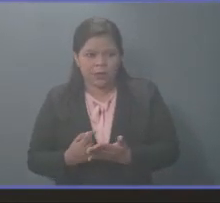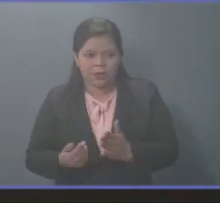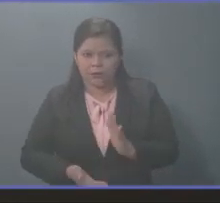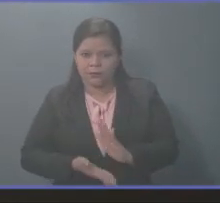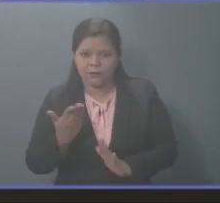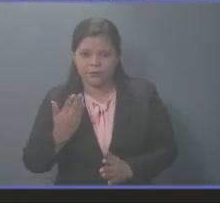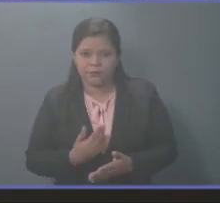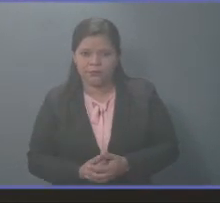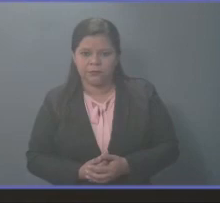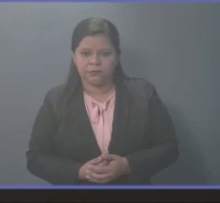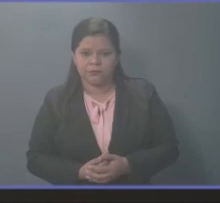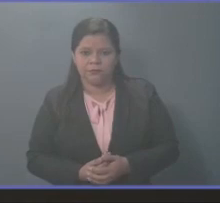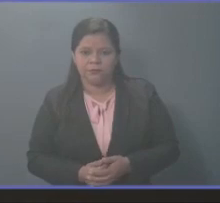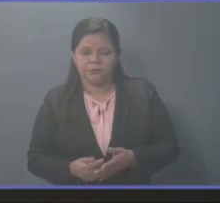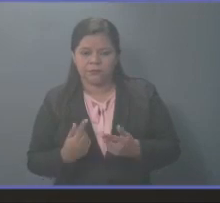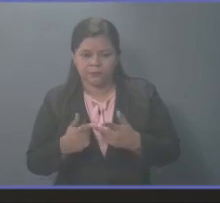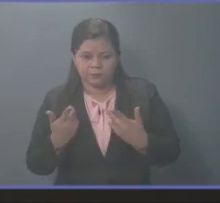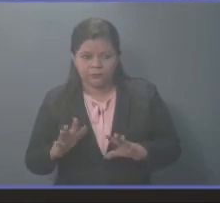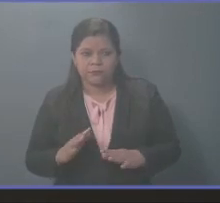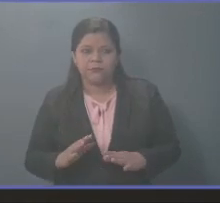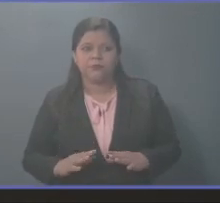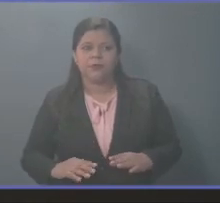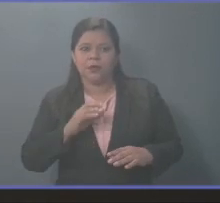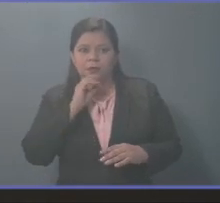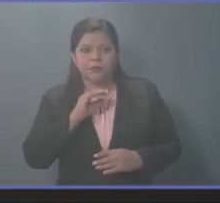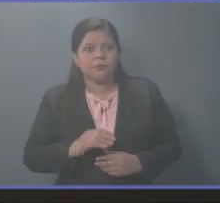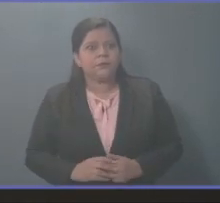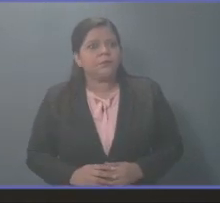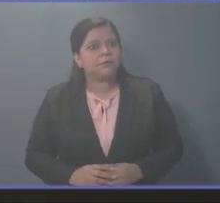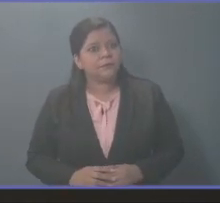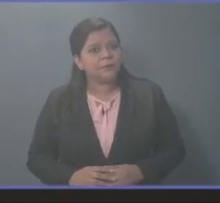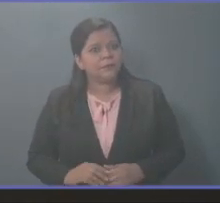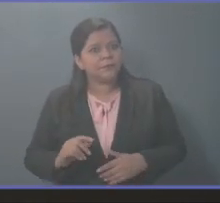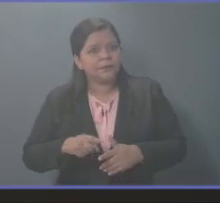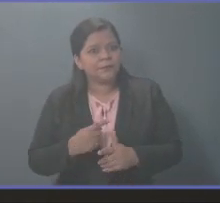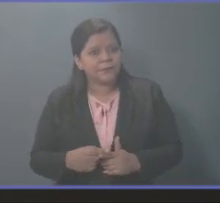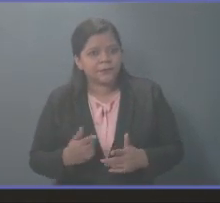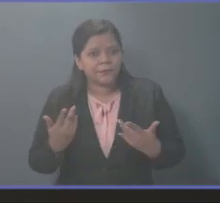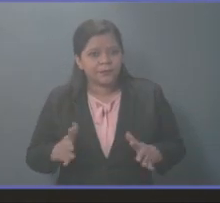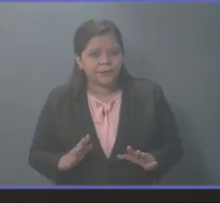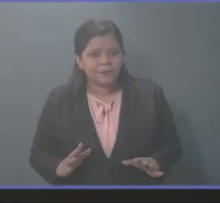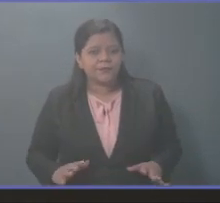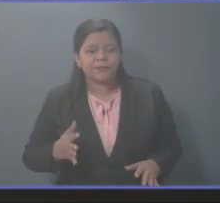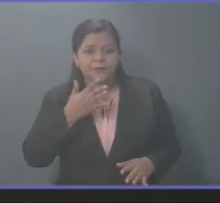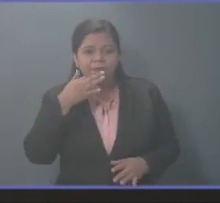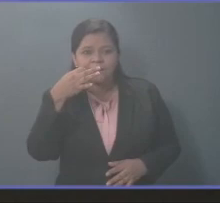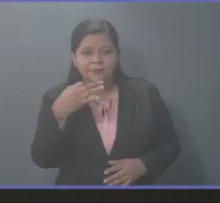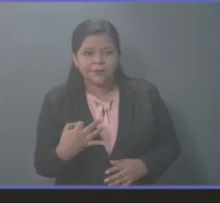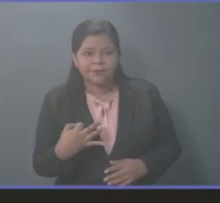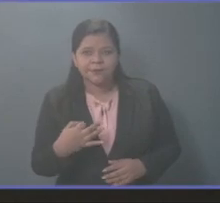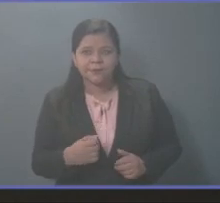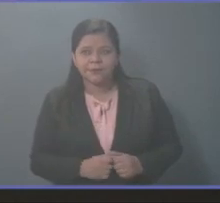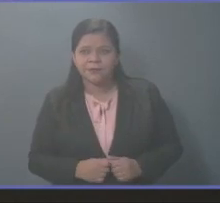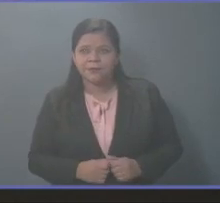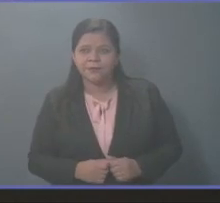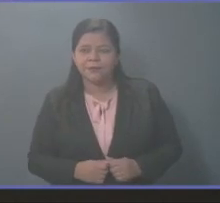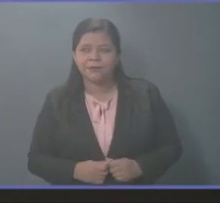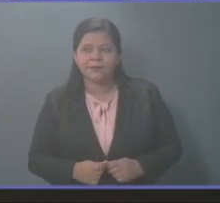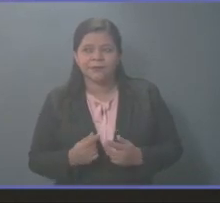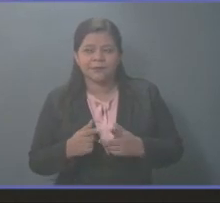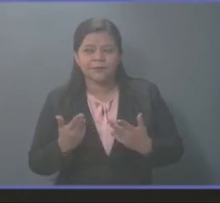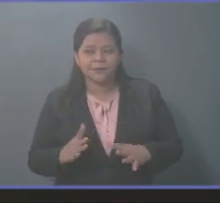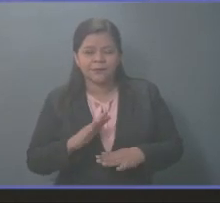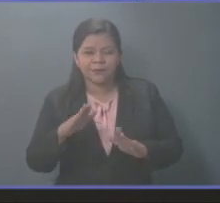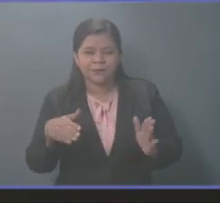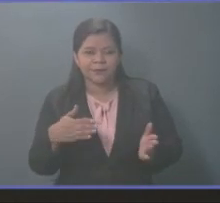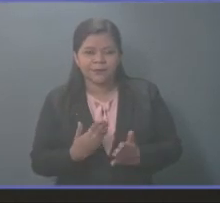sido superadas. Es decir, cuando la verdad se supone que se obtiene mediante